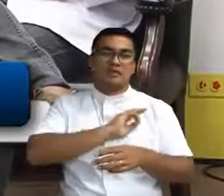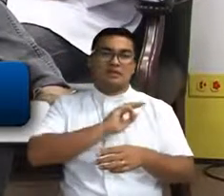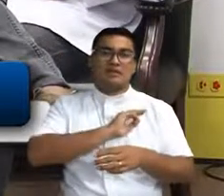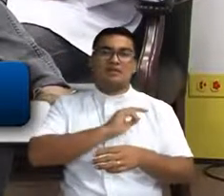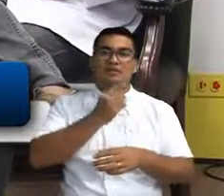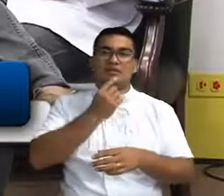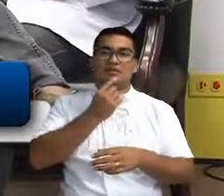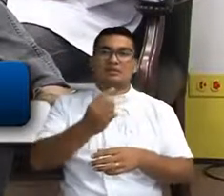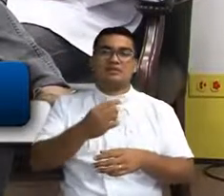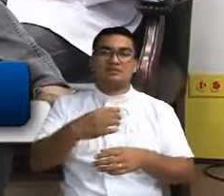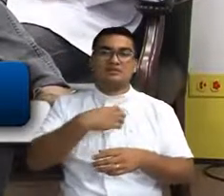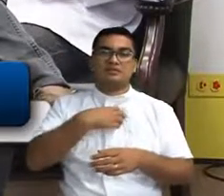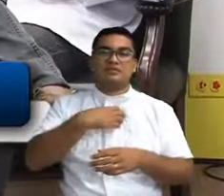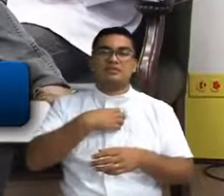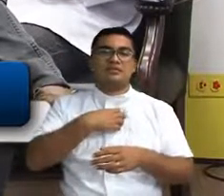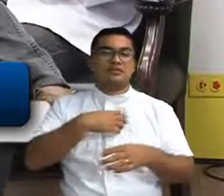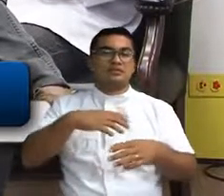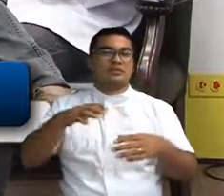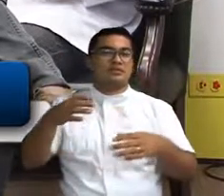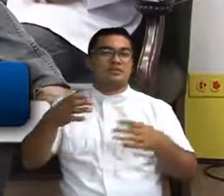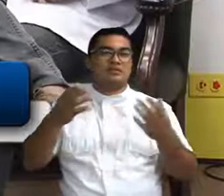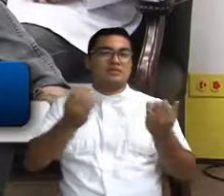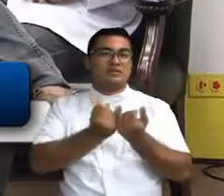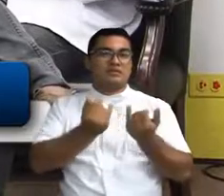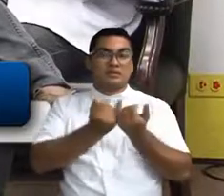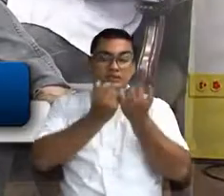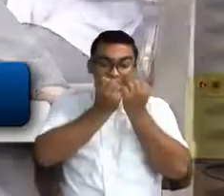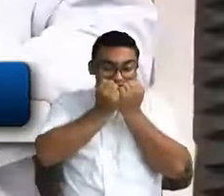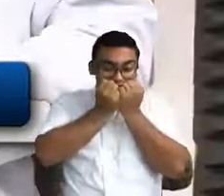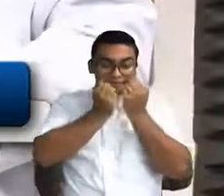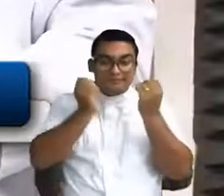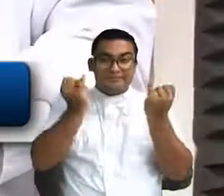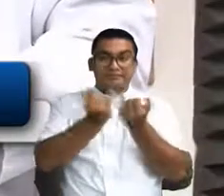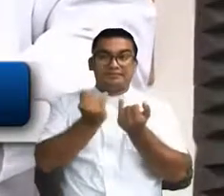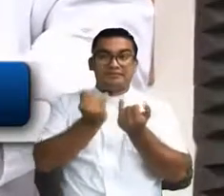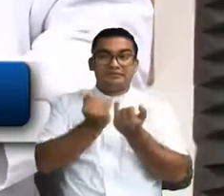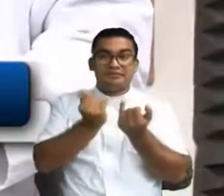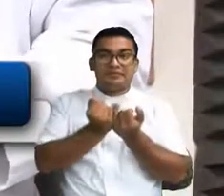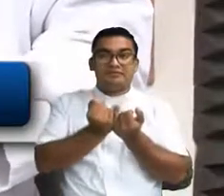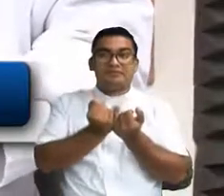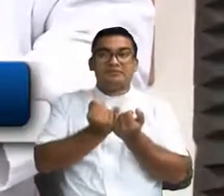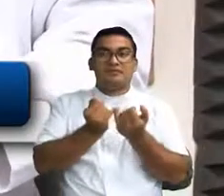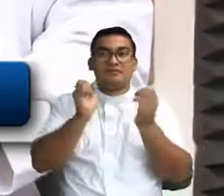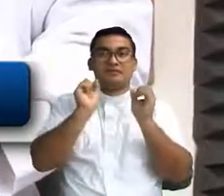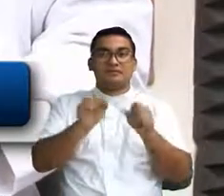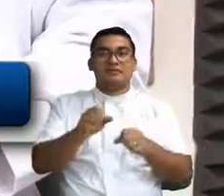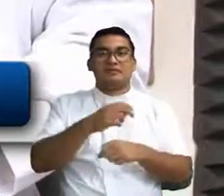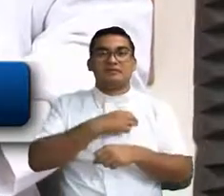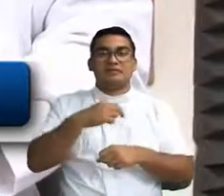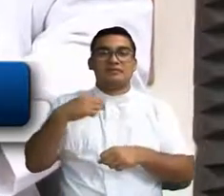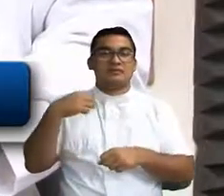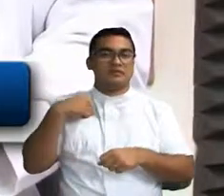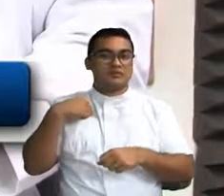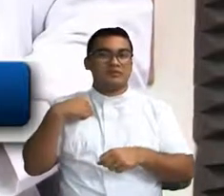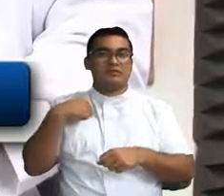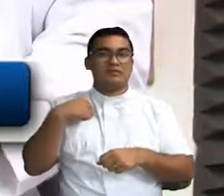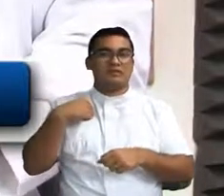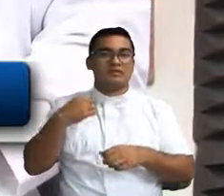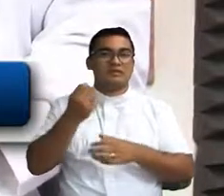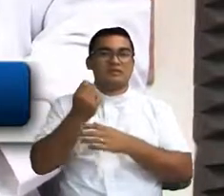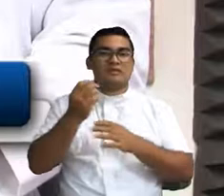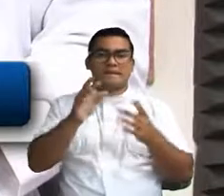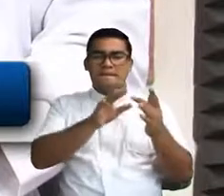dentro de su brote ansioso comienzan a generarse. Por eso nosotros, como